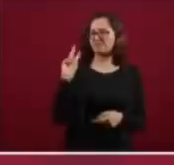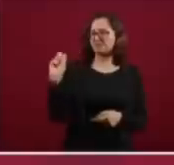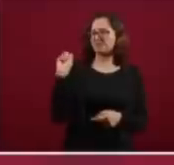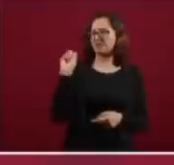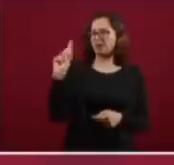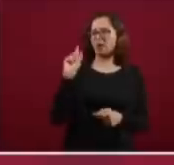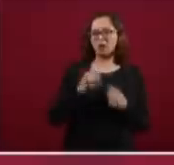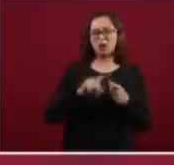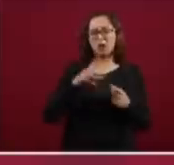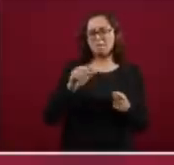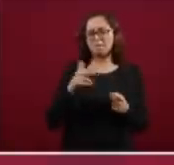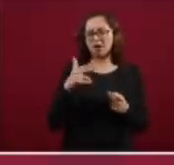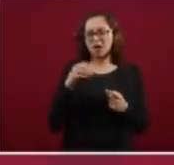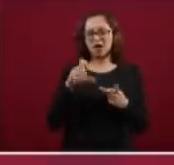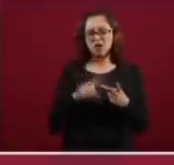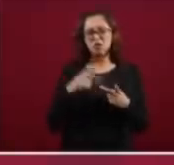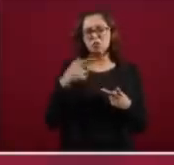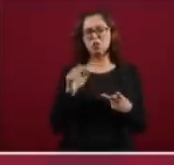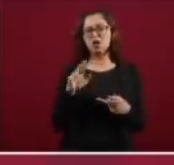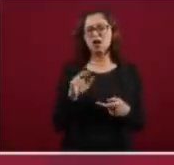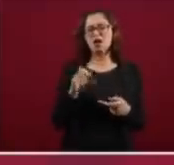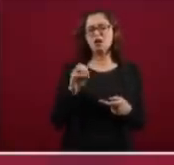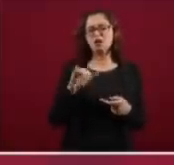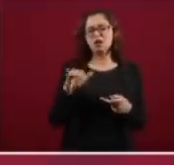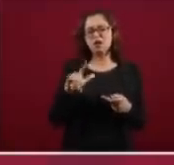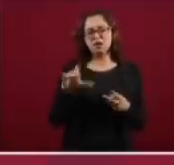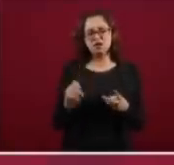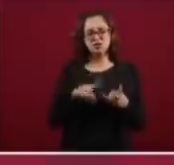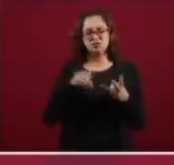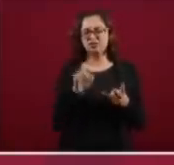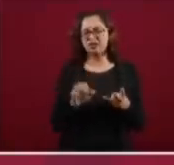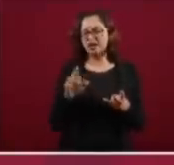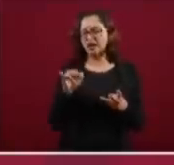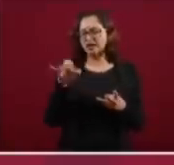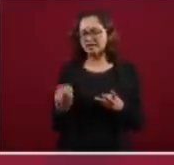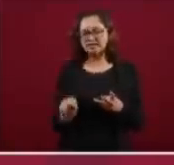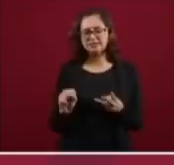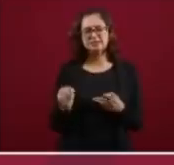mayos guarijíos a los seris